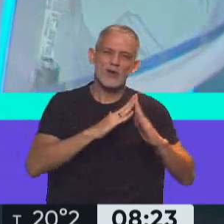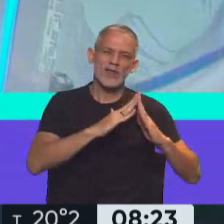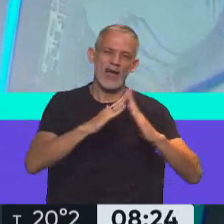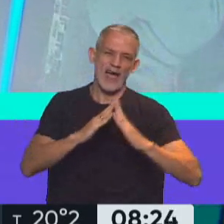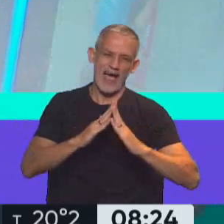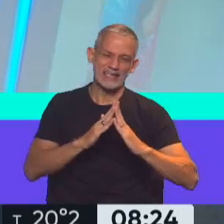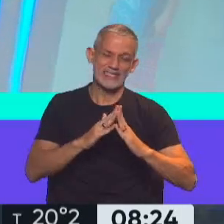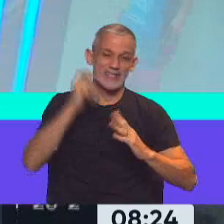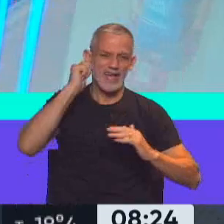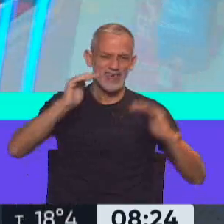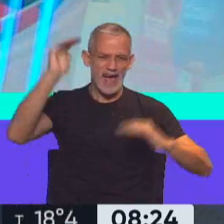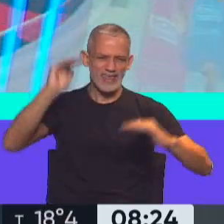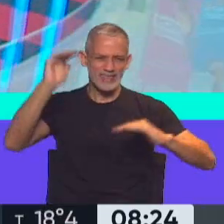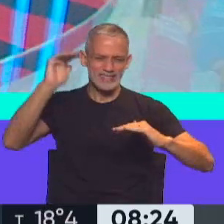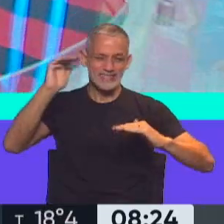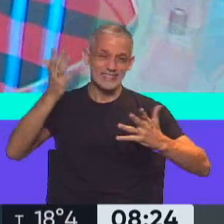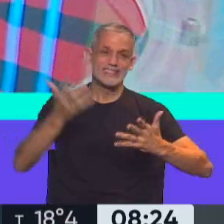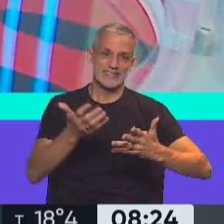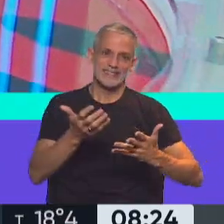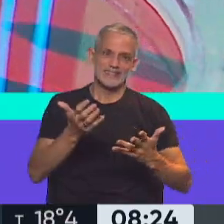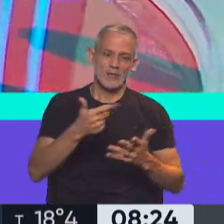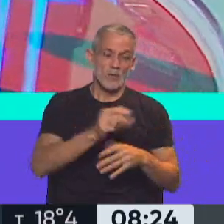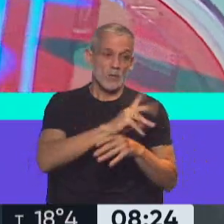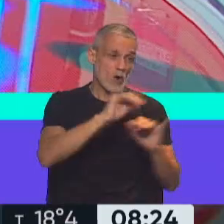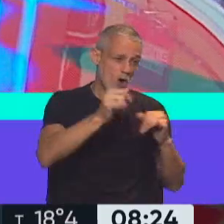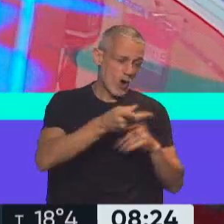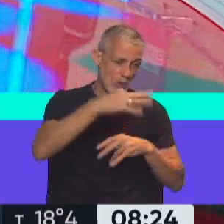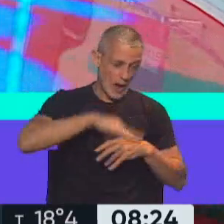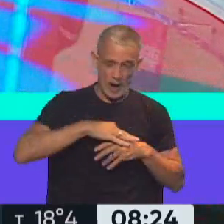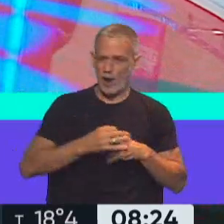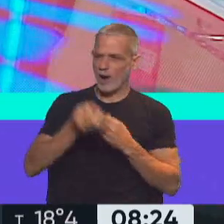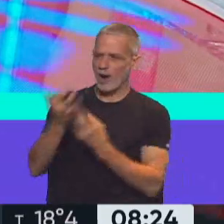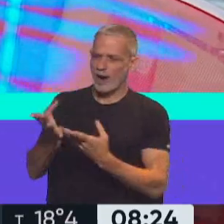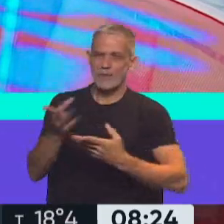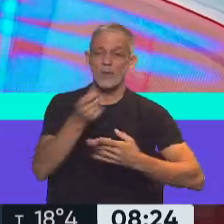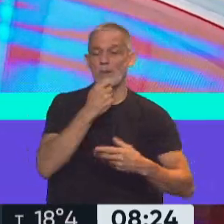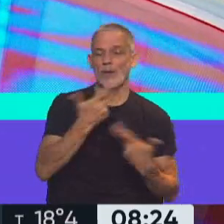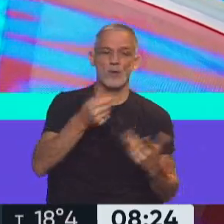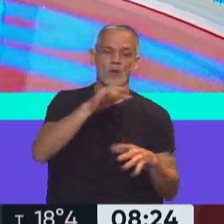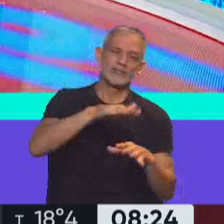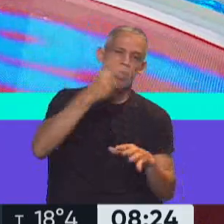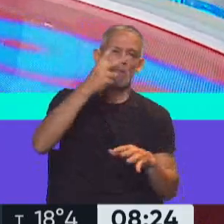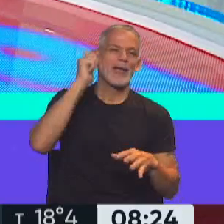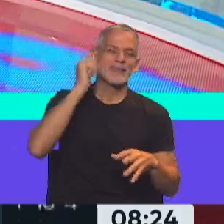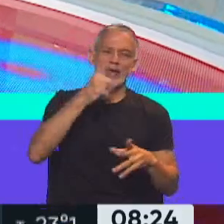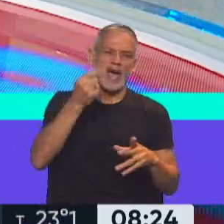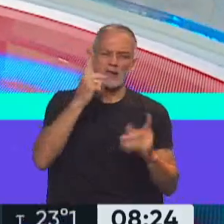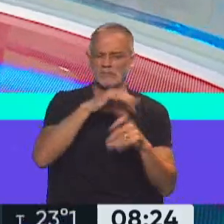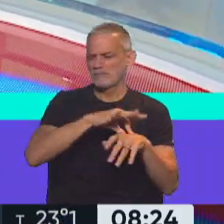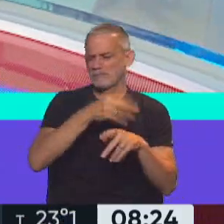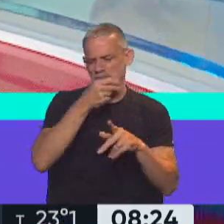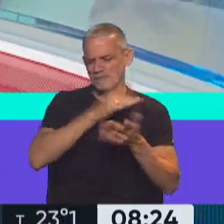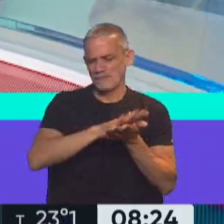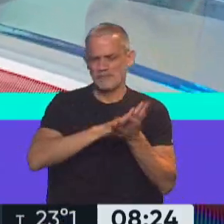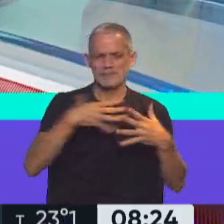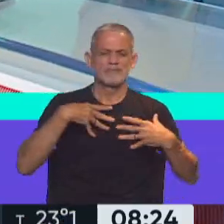intradomiciliario intergeneracional. Es decir, siempre pongo el ejemplo, un chico de 20 años que no tiene ninguna patología de